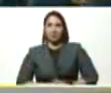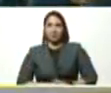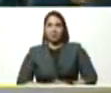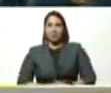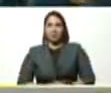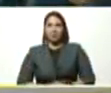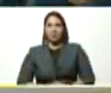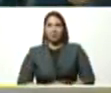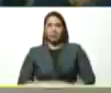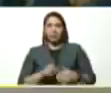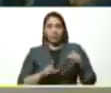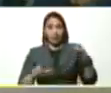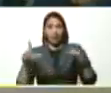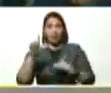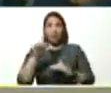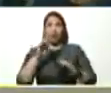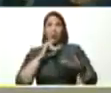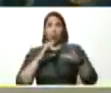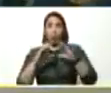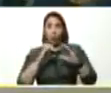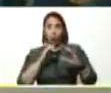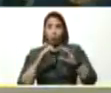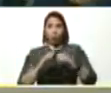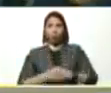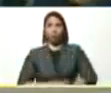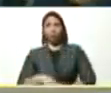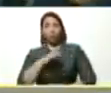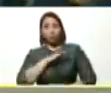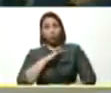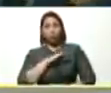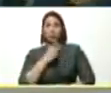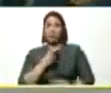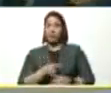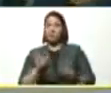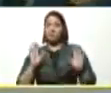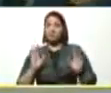Eres licenciada en comunicación social. Tenía que ser.